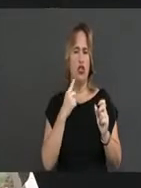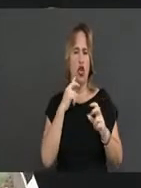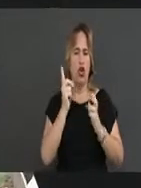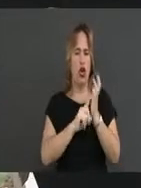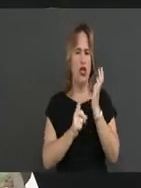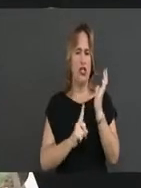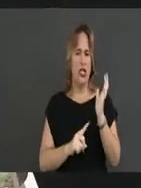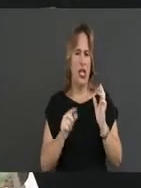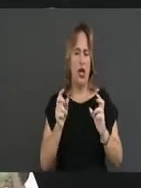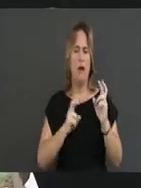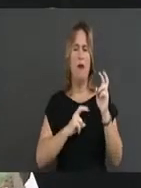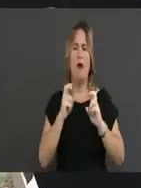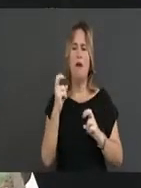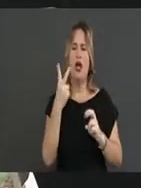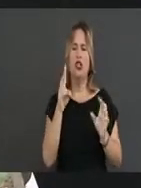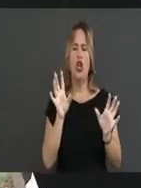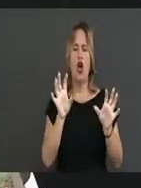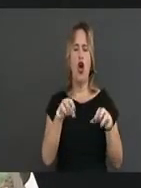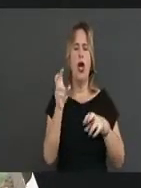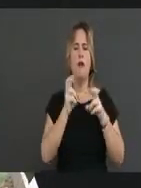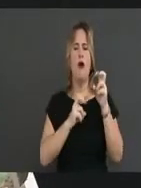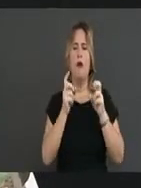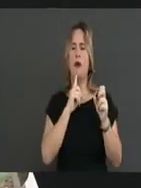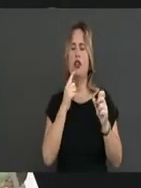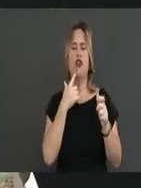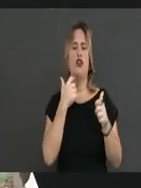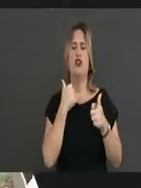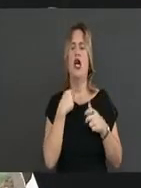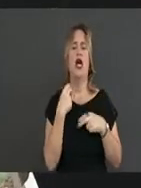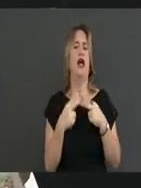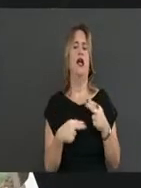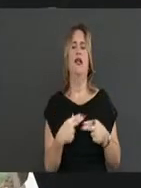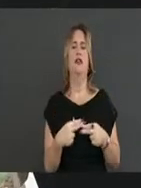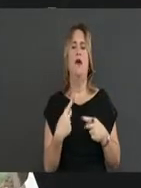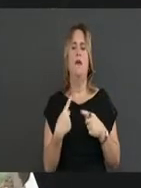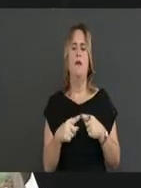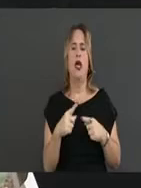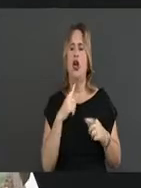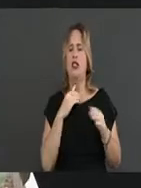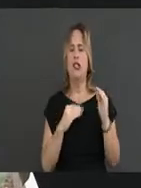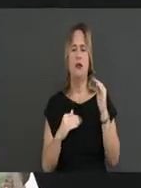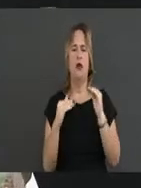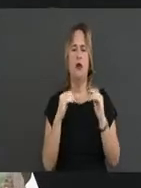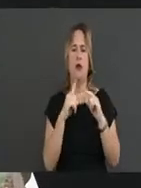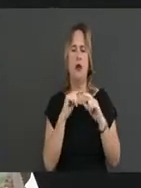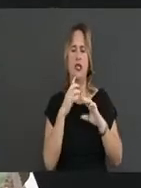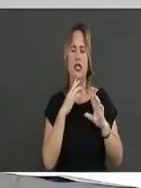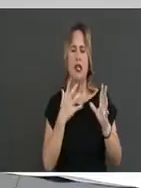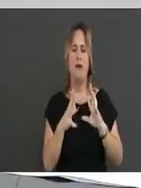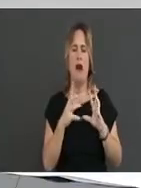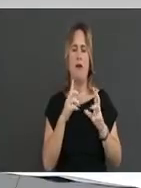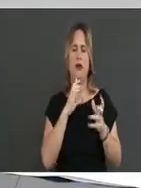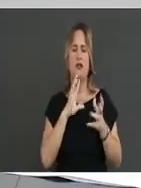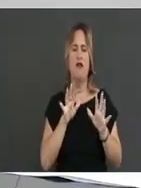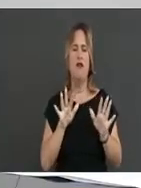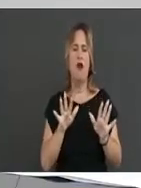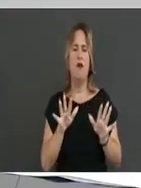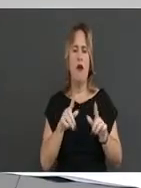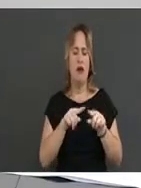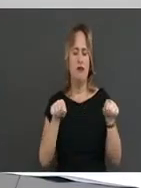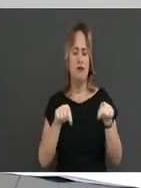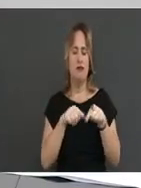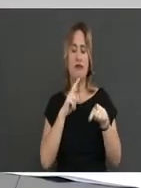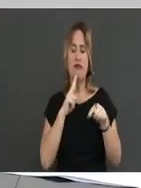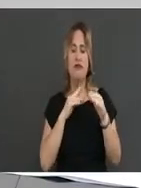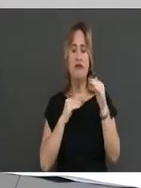son dos estaciones de bombeo que no están protegidas, pero tenemos una variante que es mediante el sistema parada, o sea, los tanques de